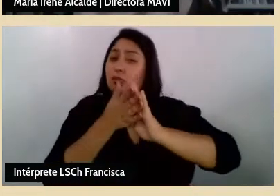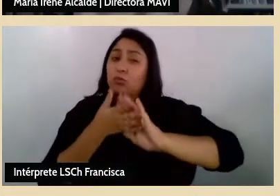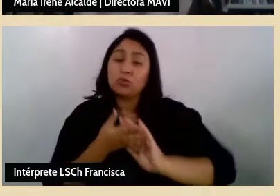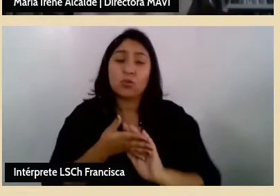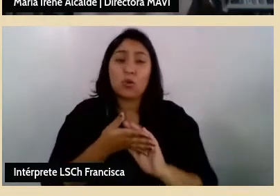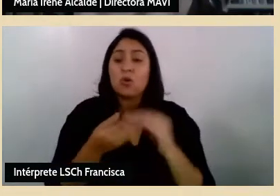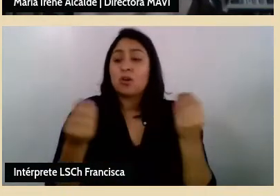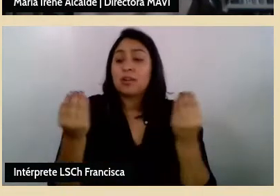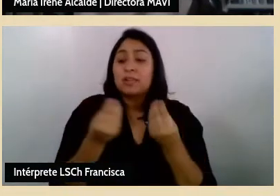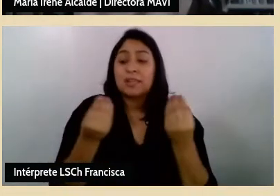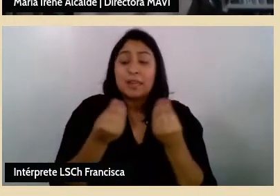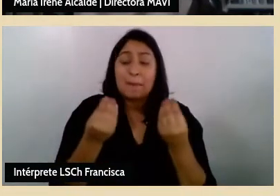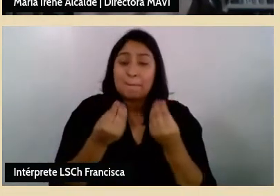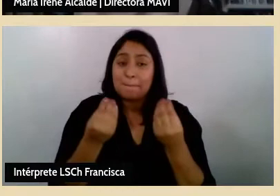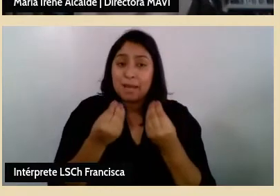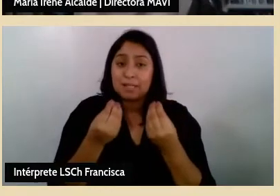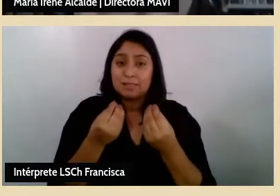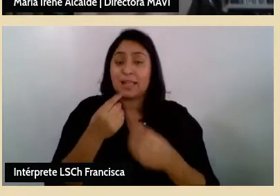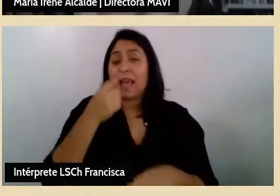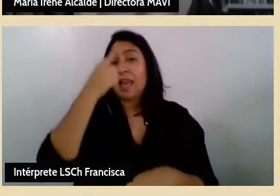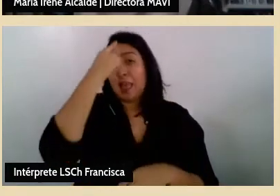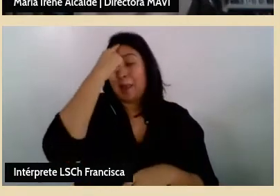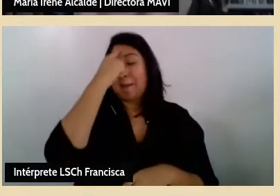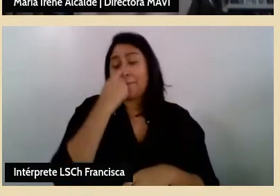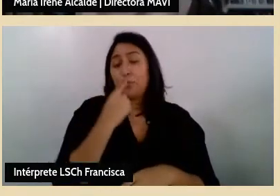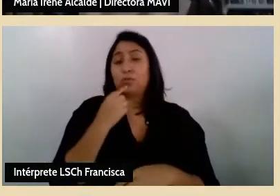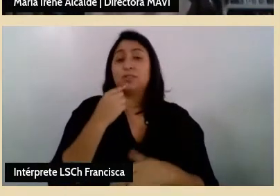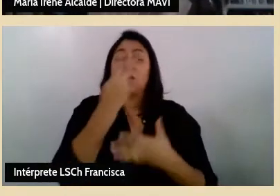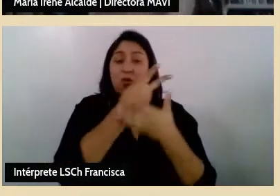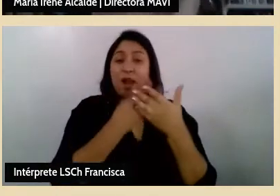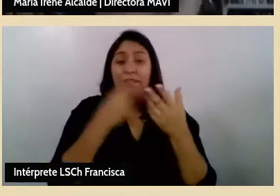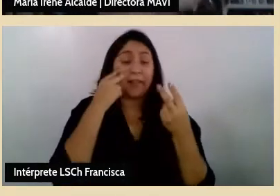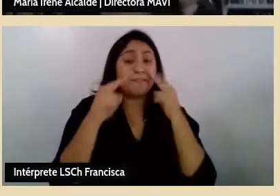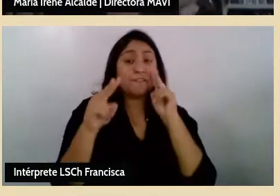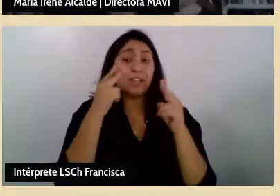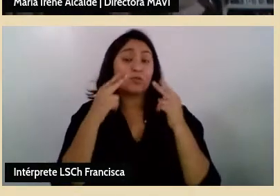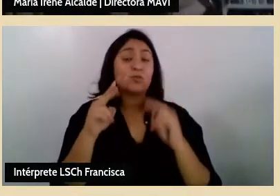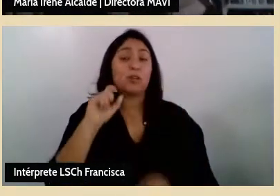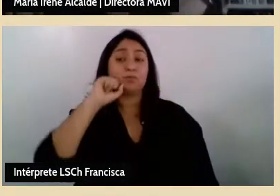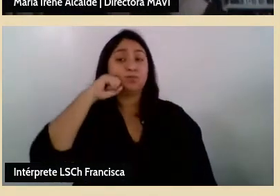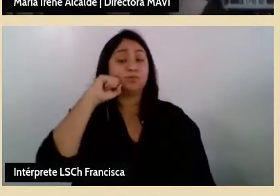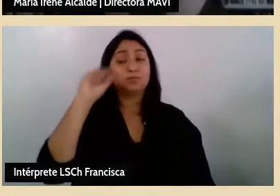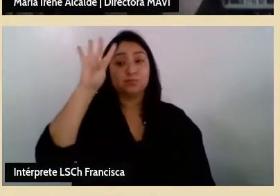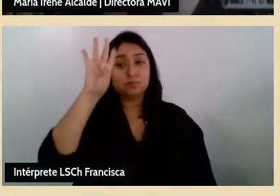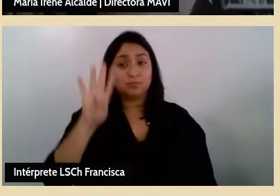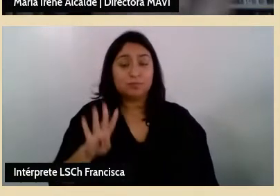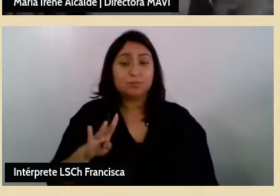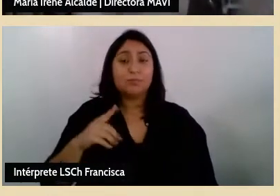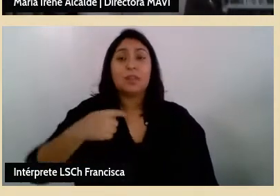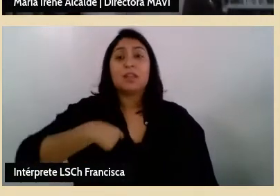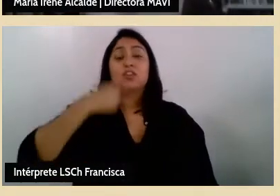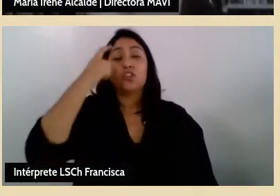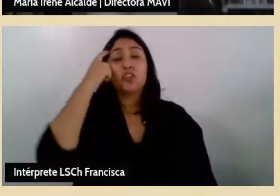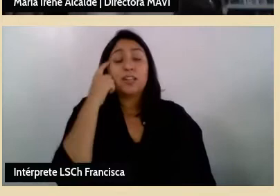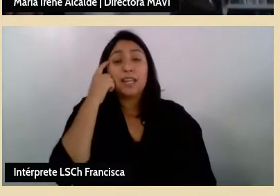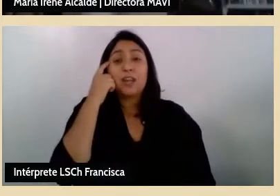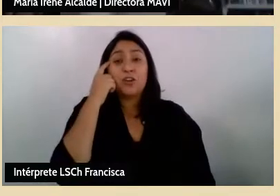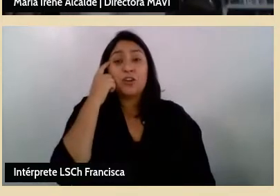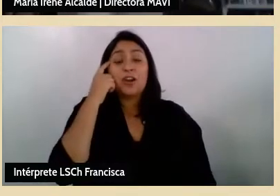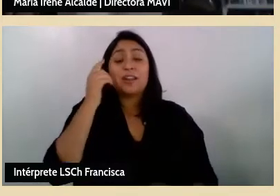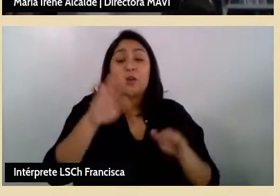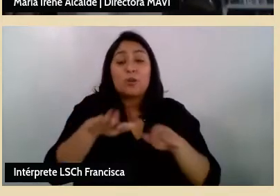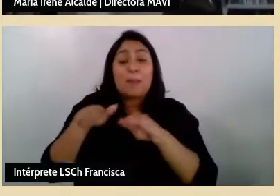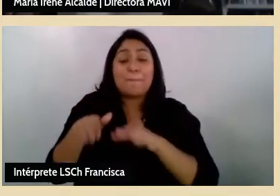espacio llamado Museo de Artes Visuales MAVI, ya que es que yo creo que el hecho de ser un espacio chiquitito finalmente